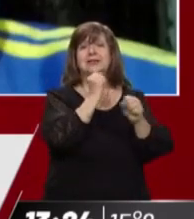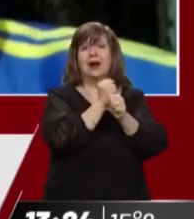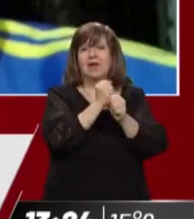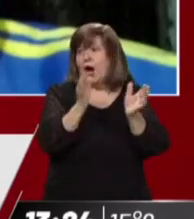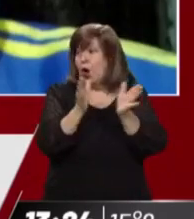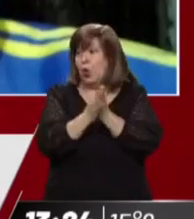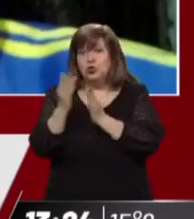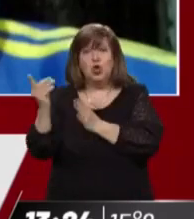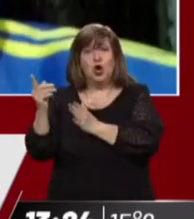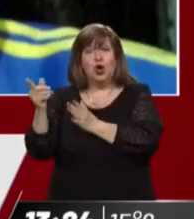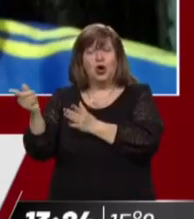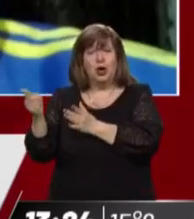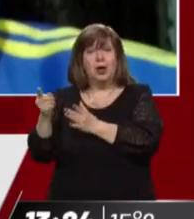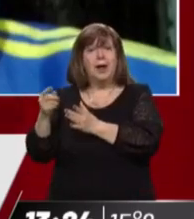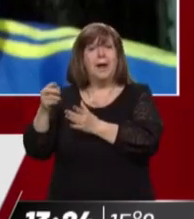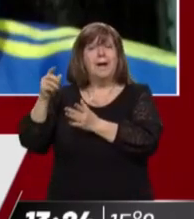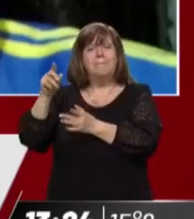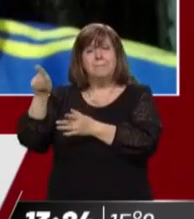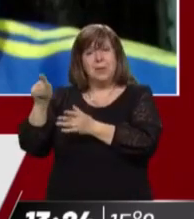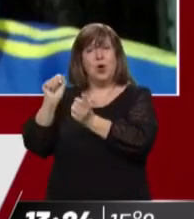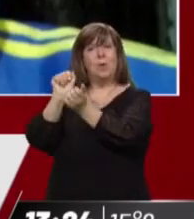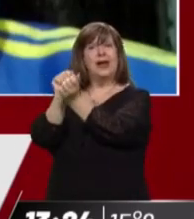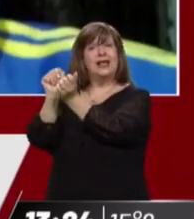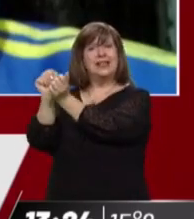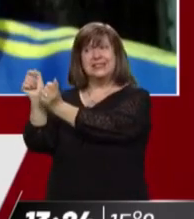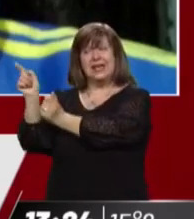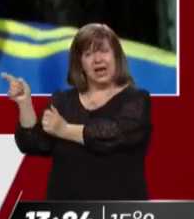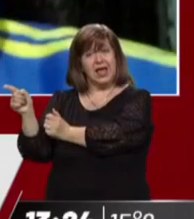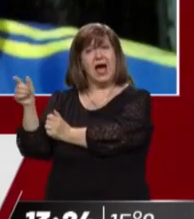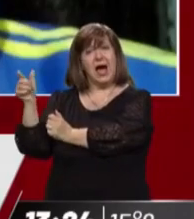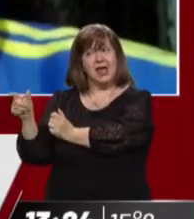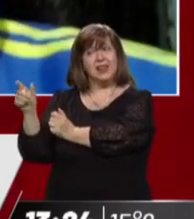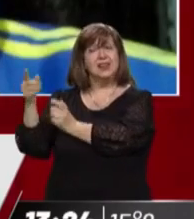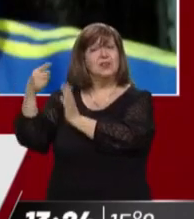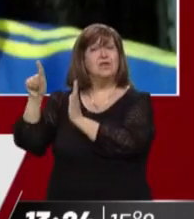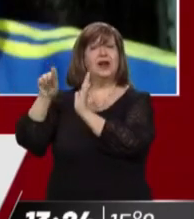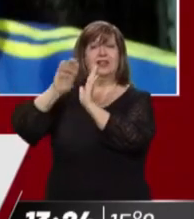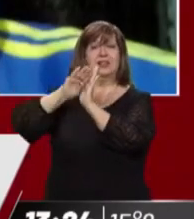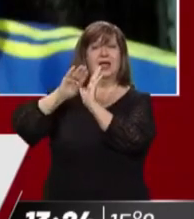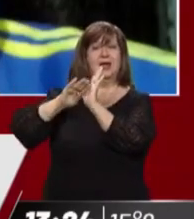de acá pero penitenciaría tiene parámetros distintos y autoridades distintas